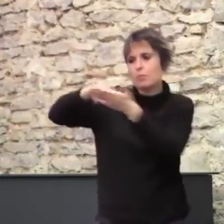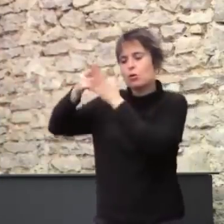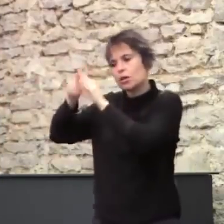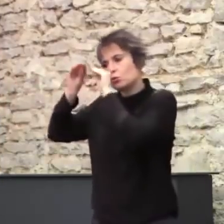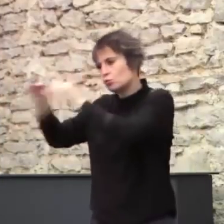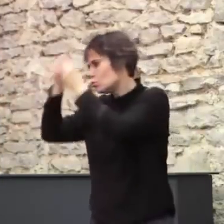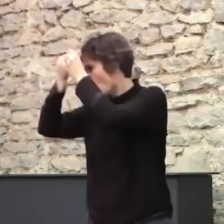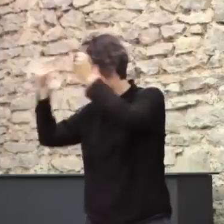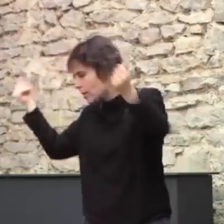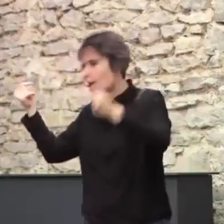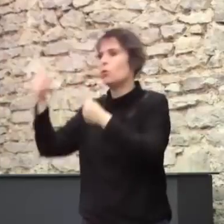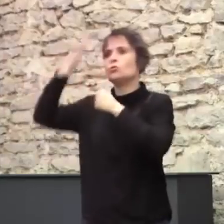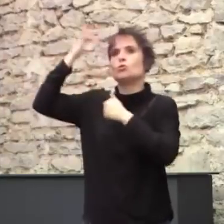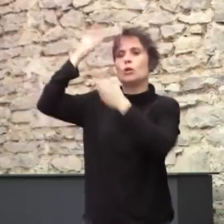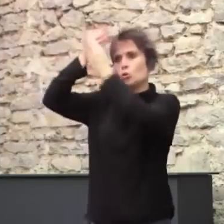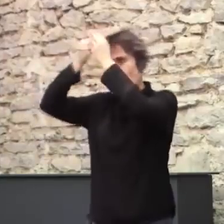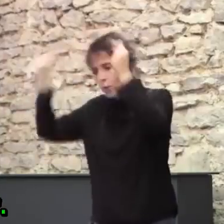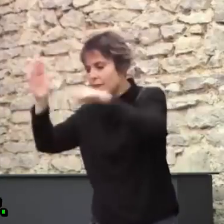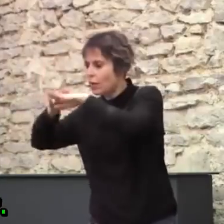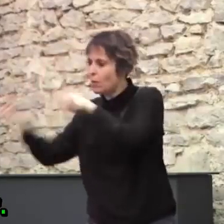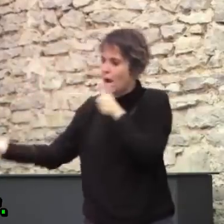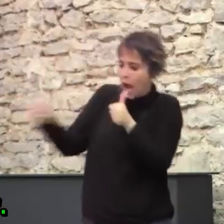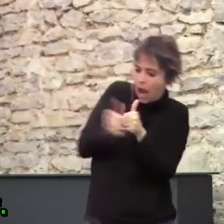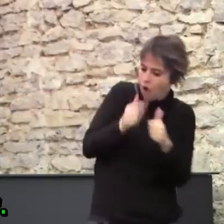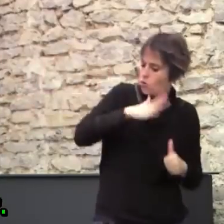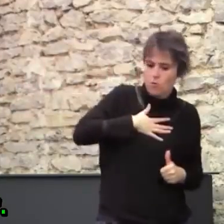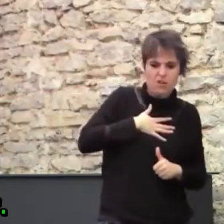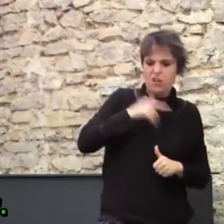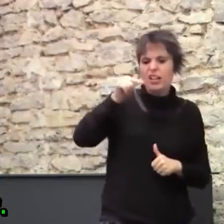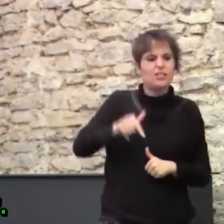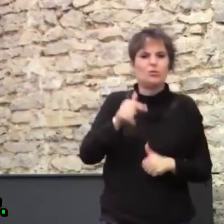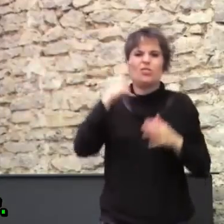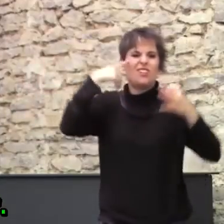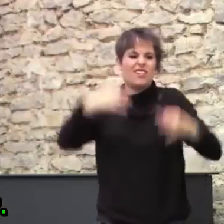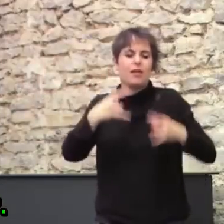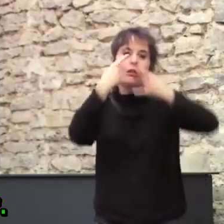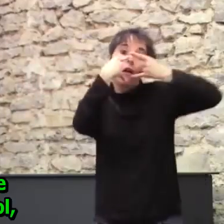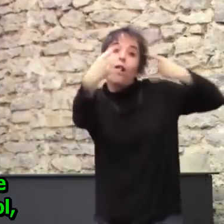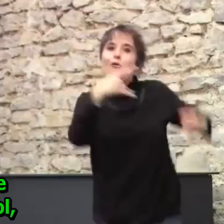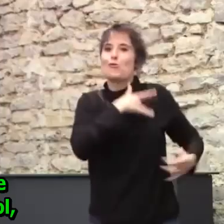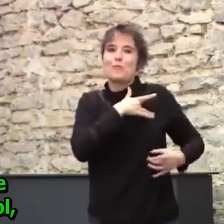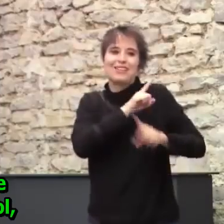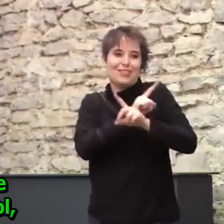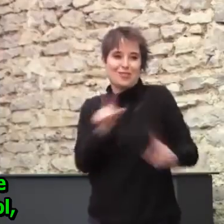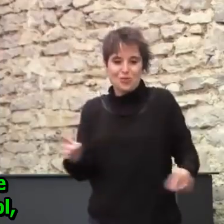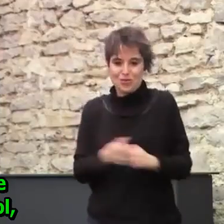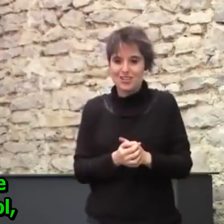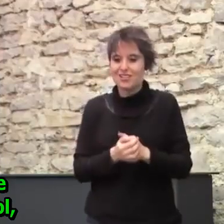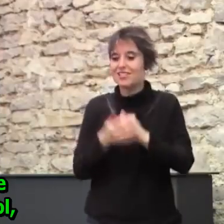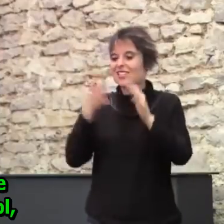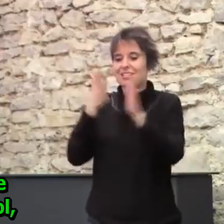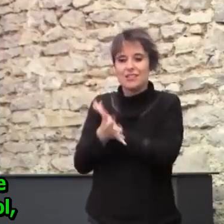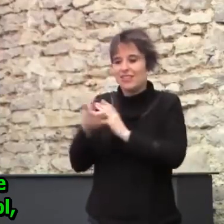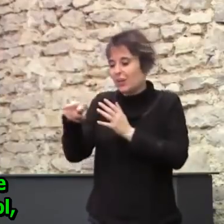sus sueños y a sus cosas por estar conmigo, ¿no? Y yo dije, bueno, esto es romántico, no tiene nada, ¿no? En realidad es un sistema